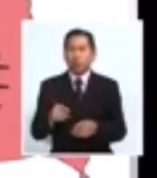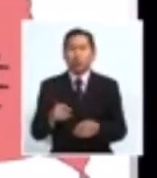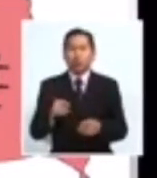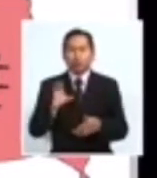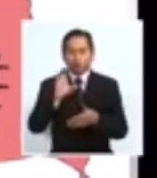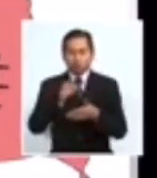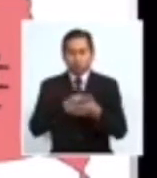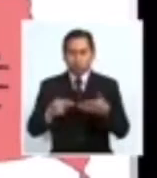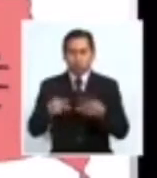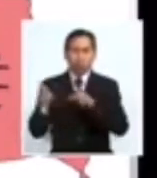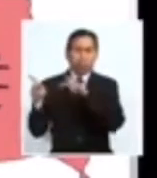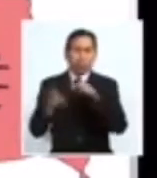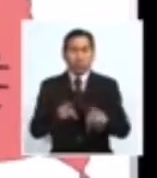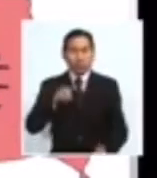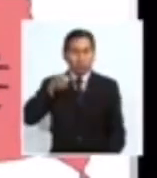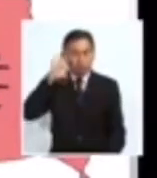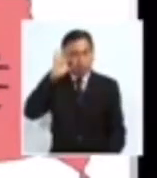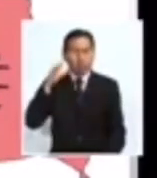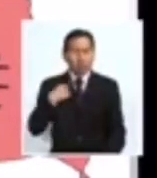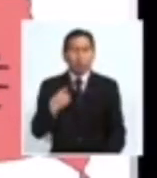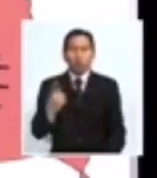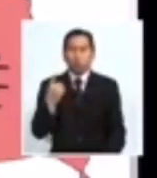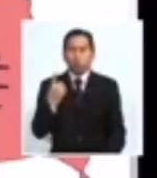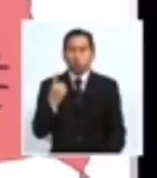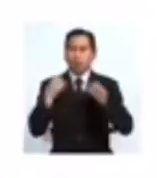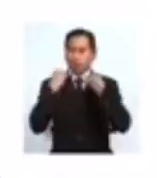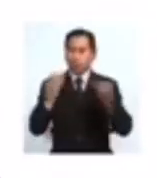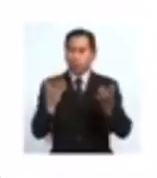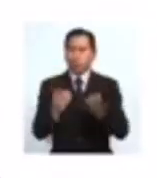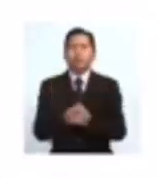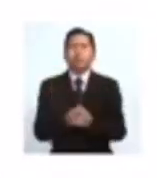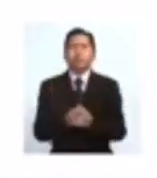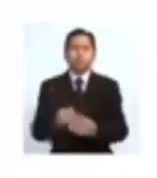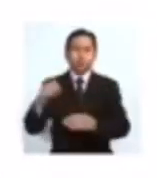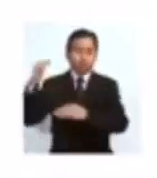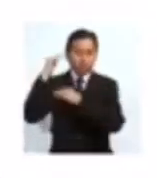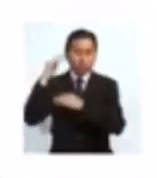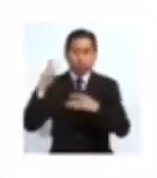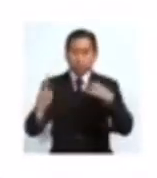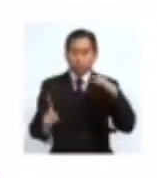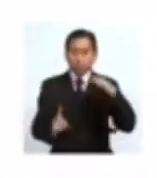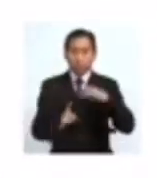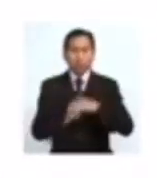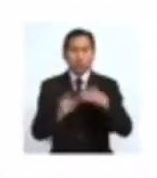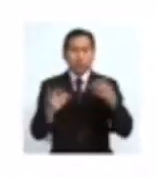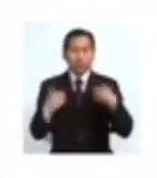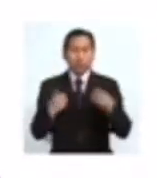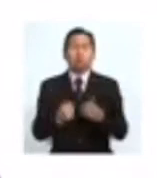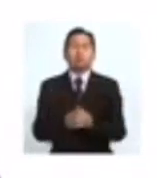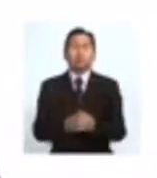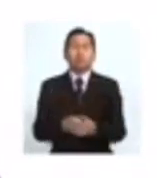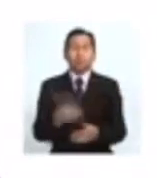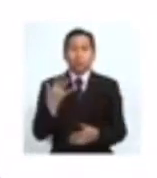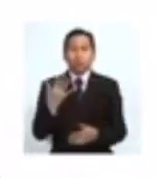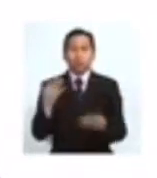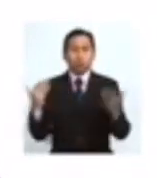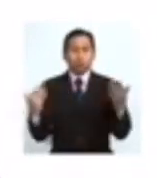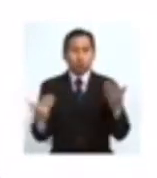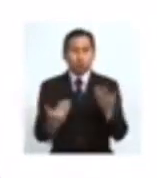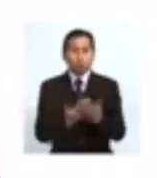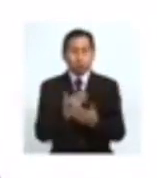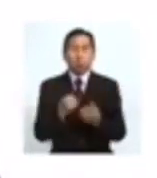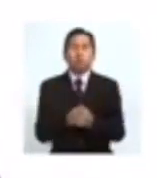de chuquisaca pando y tarija con un solo caso cada uno que en santa cruz se han registrado cinco nuevos casos